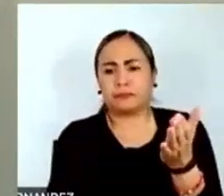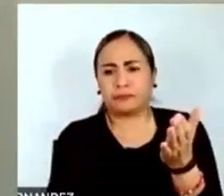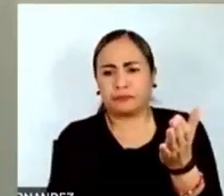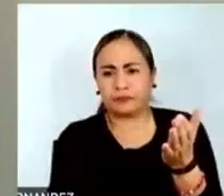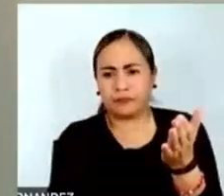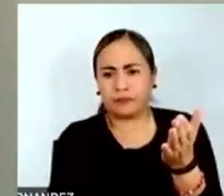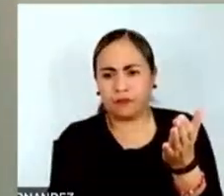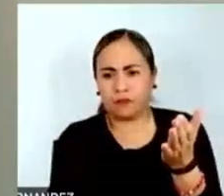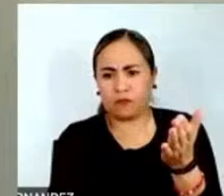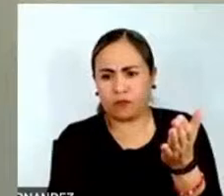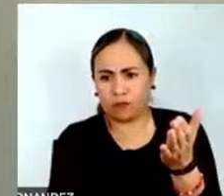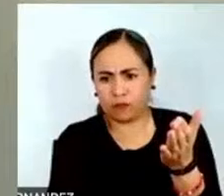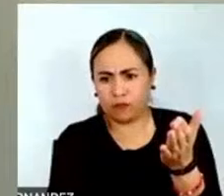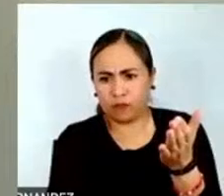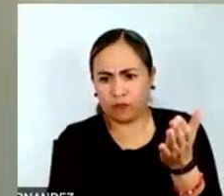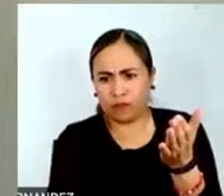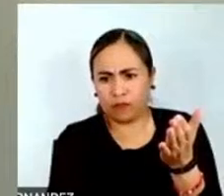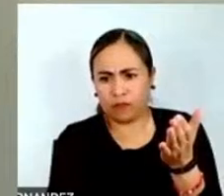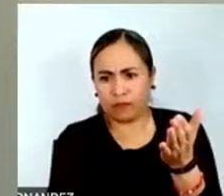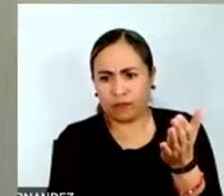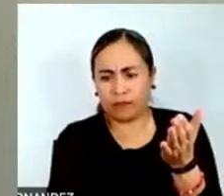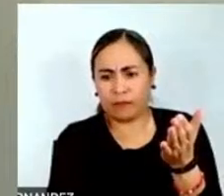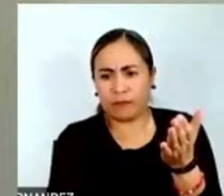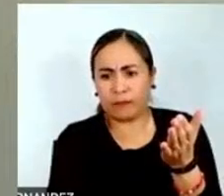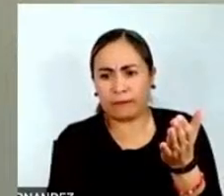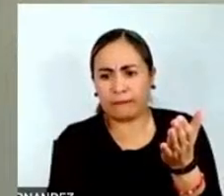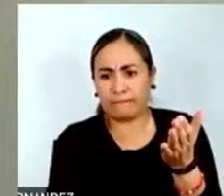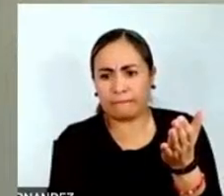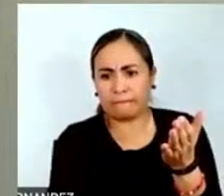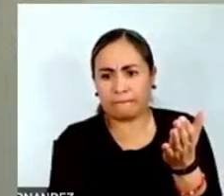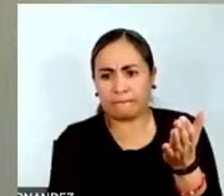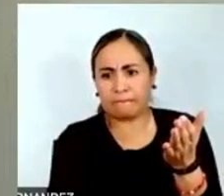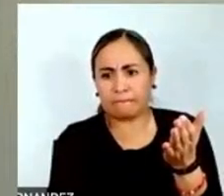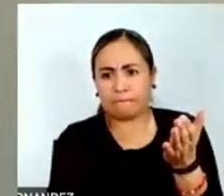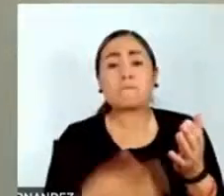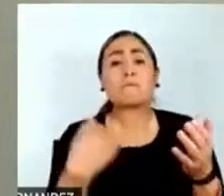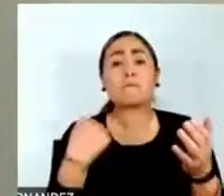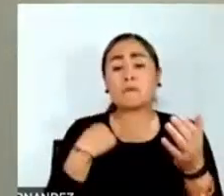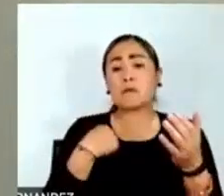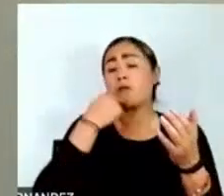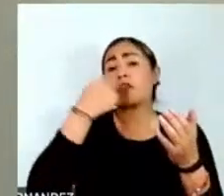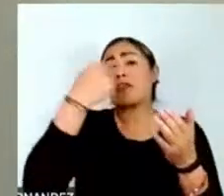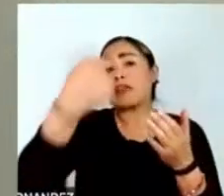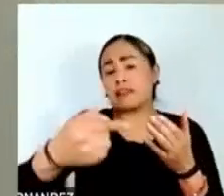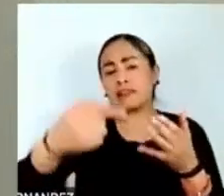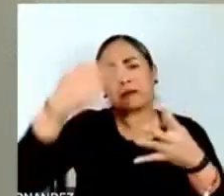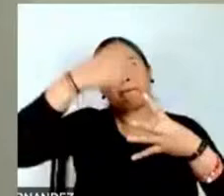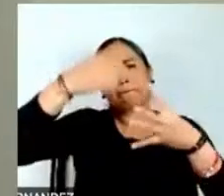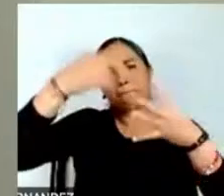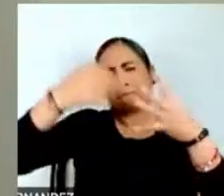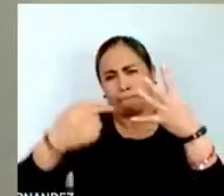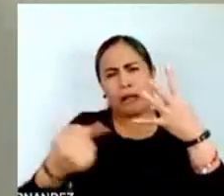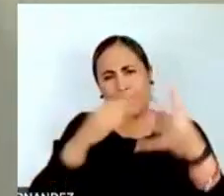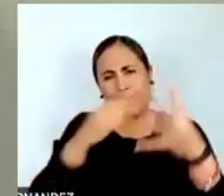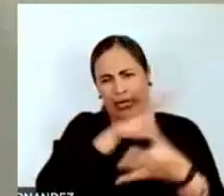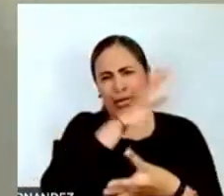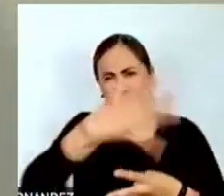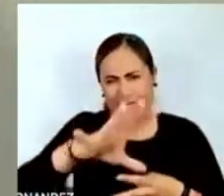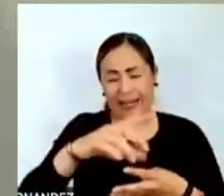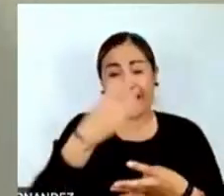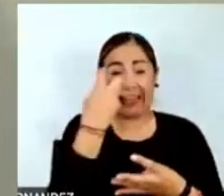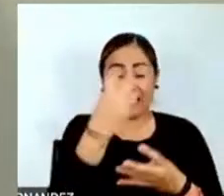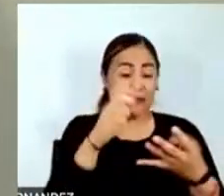He mencionado hasta ahora, a muy grandes rasgos, algunas de las líneas principales que aborda ese magnífico texto